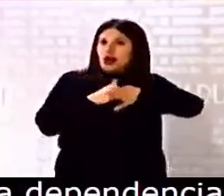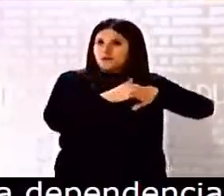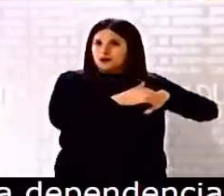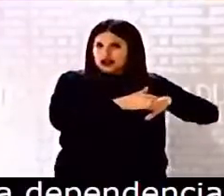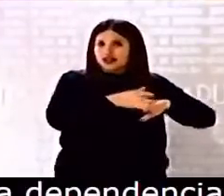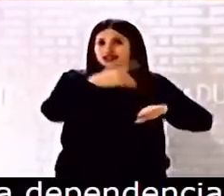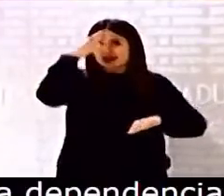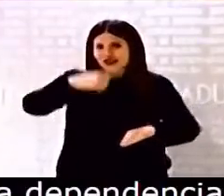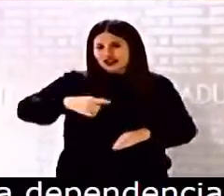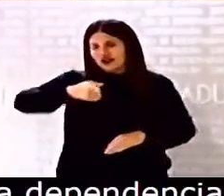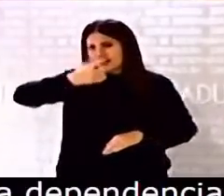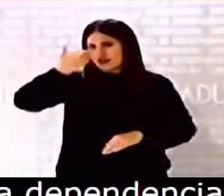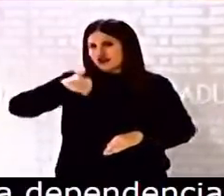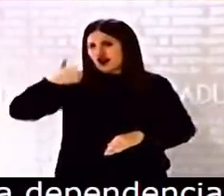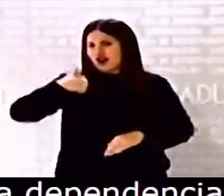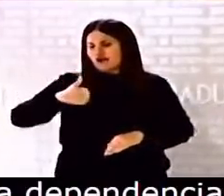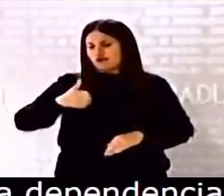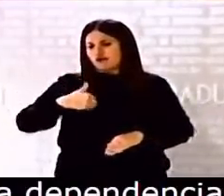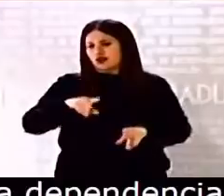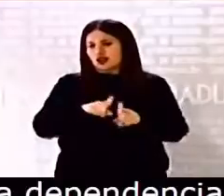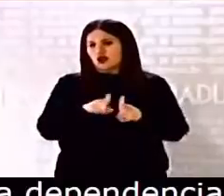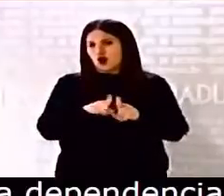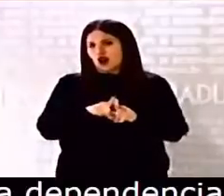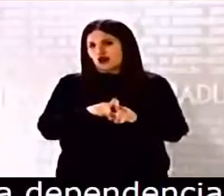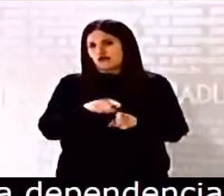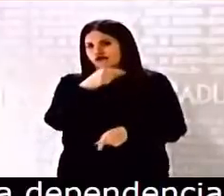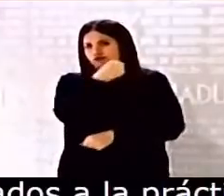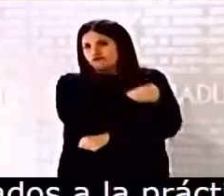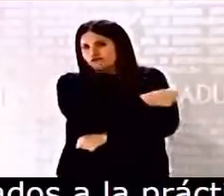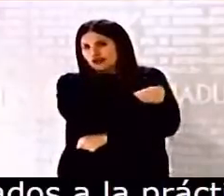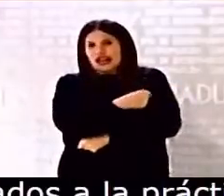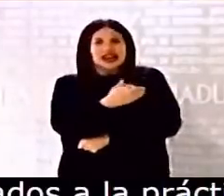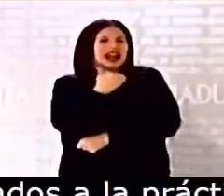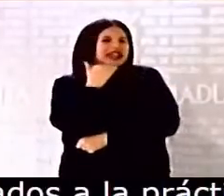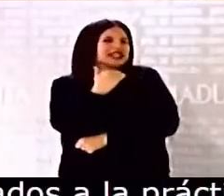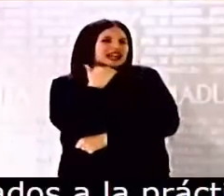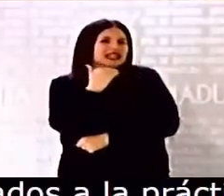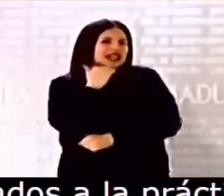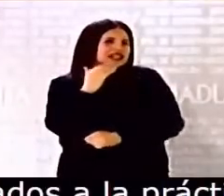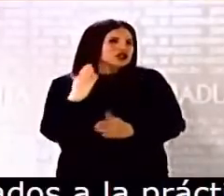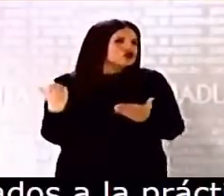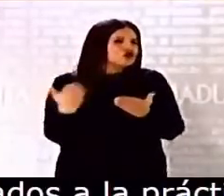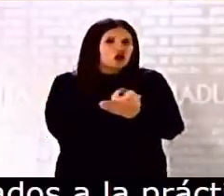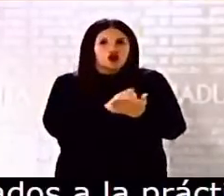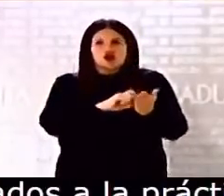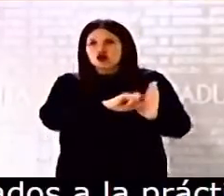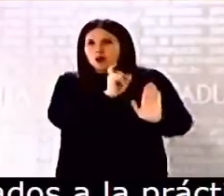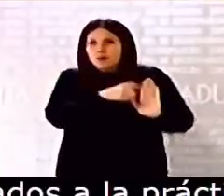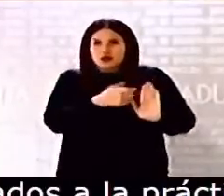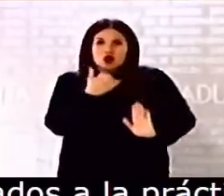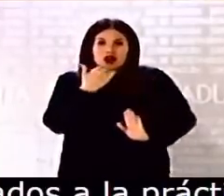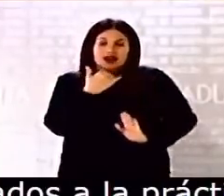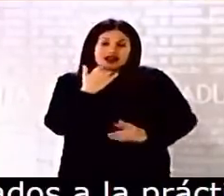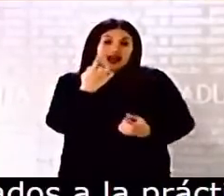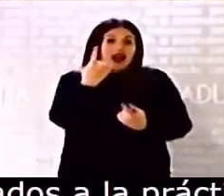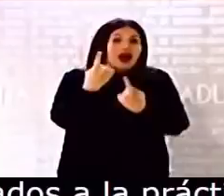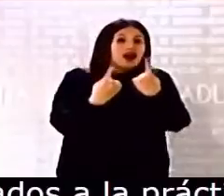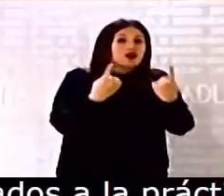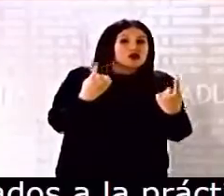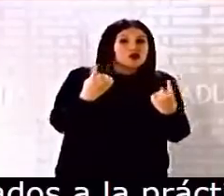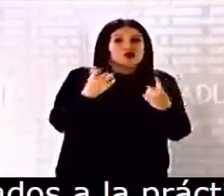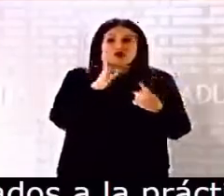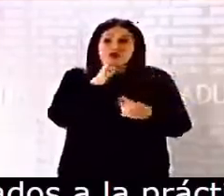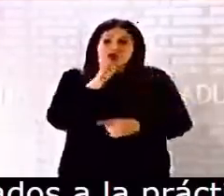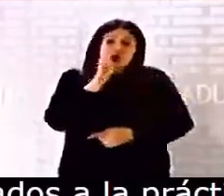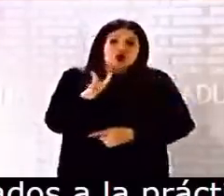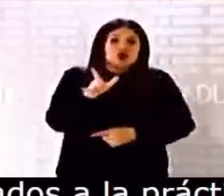tenemos vacunados a la práctica totalidad, salvo algunos que por razones de movilidad o bien por